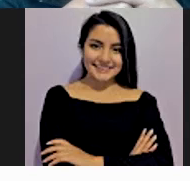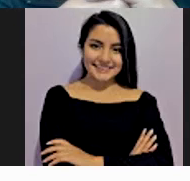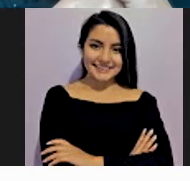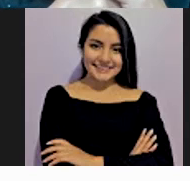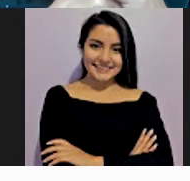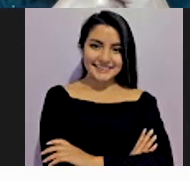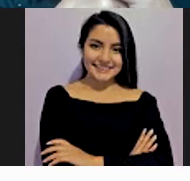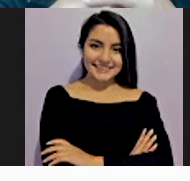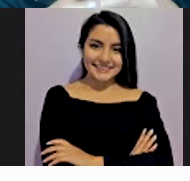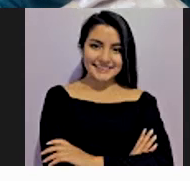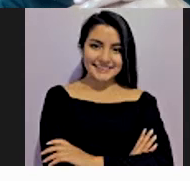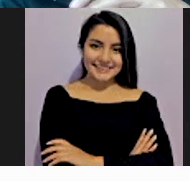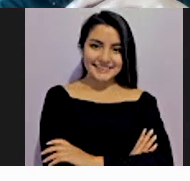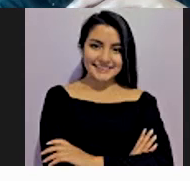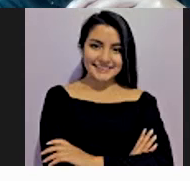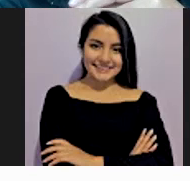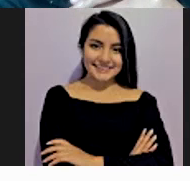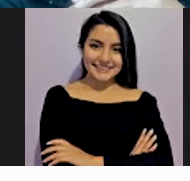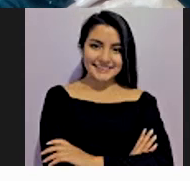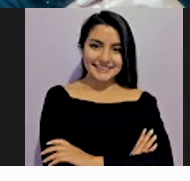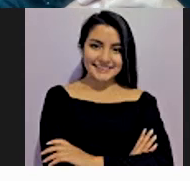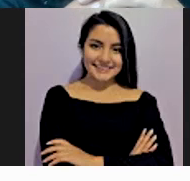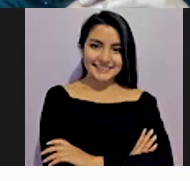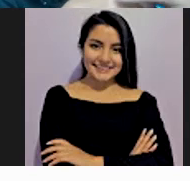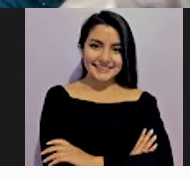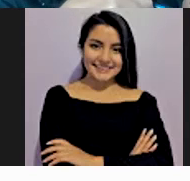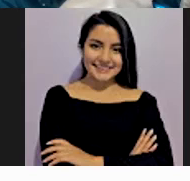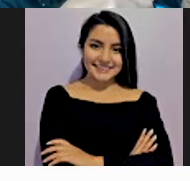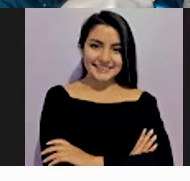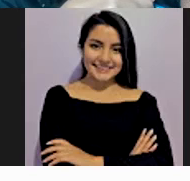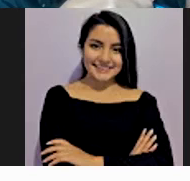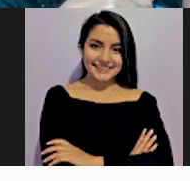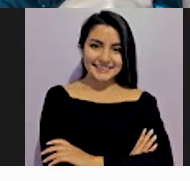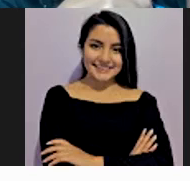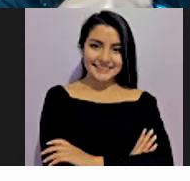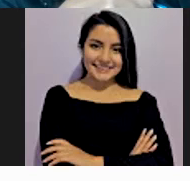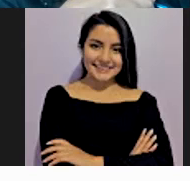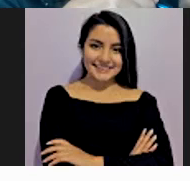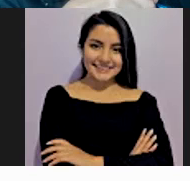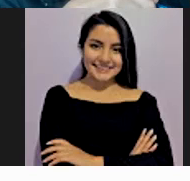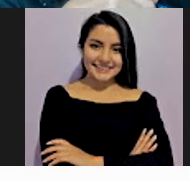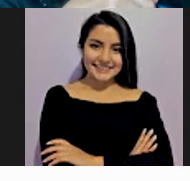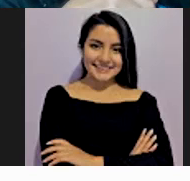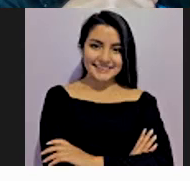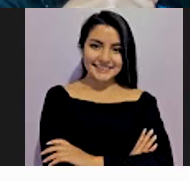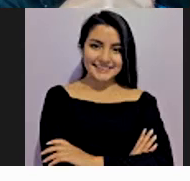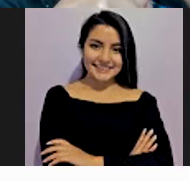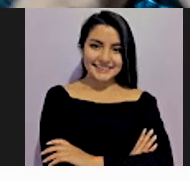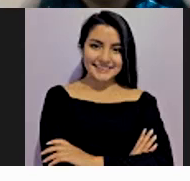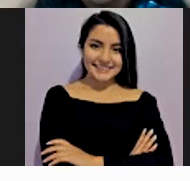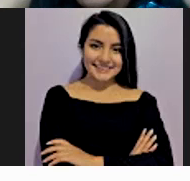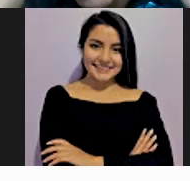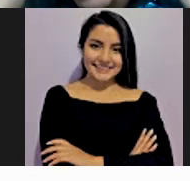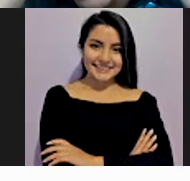también. es que ya no está ya. Ya no está ahorita. Si no, si usted ha visto, por ejemplo, el correo, ya rebota el correo de él. ¿Sí